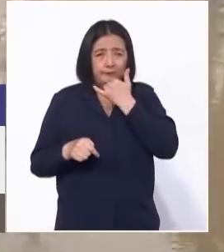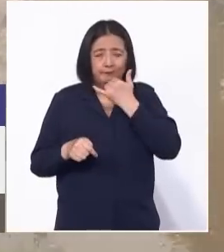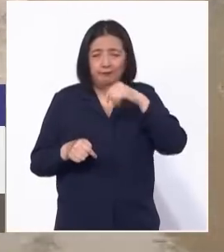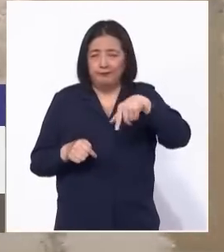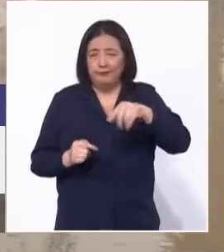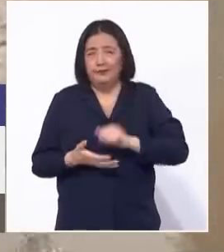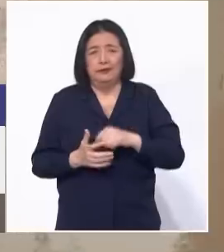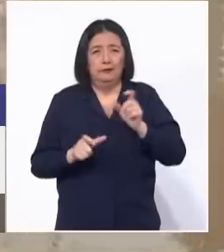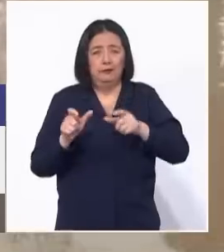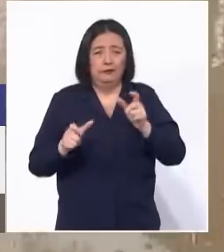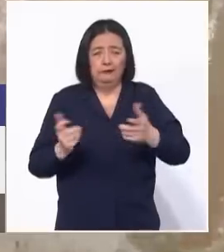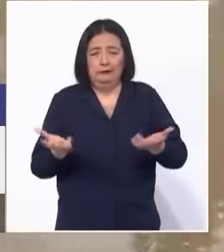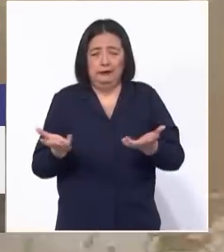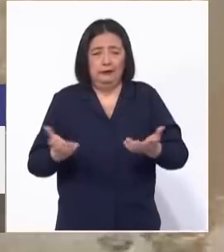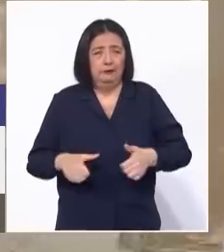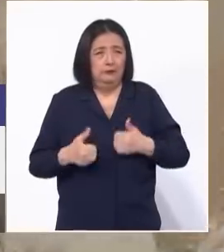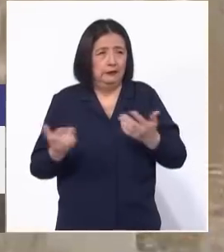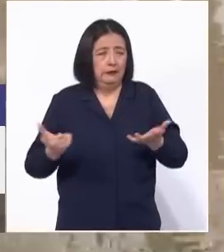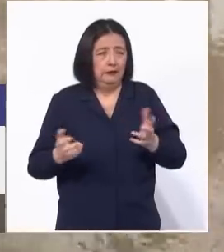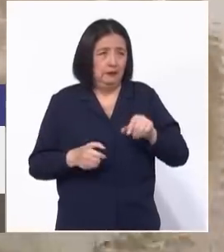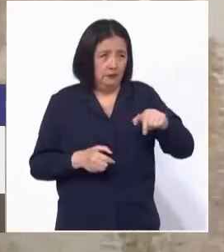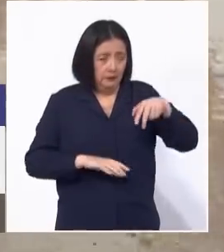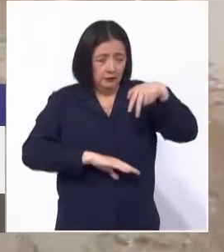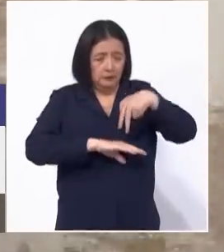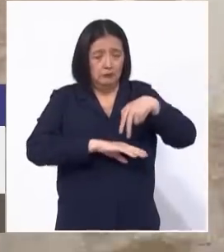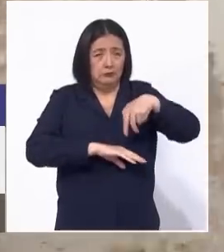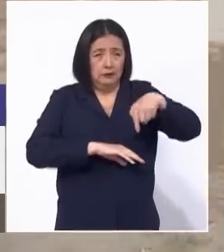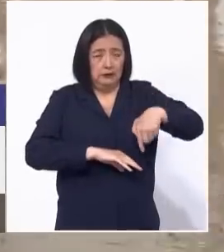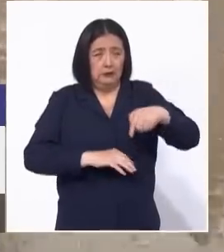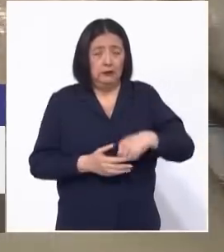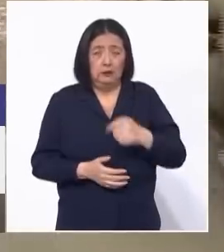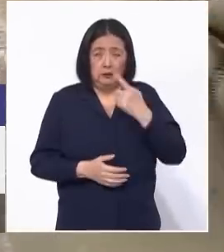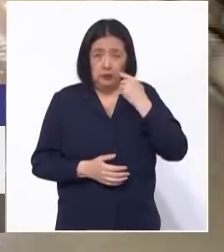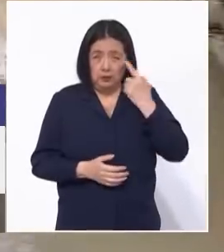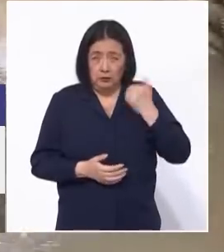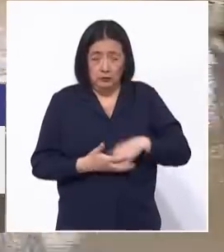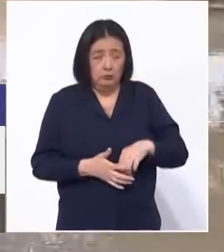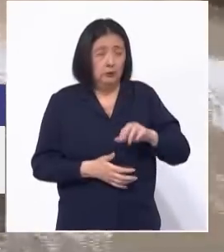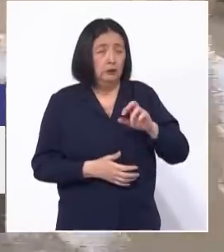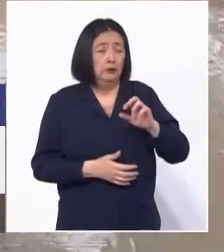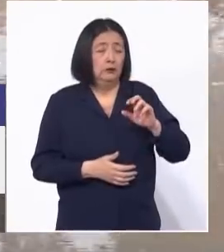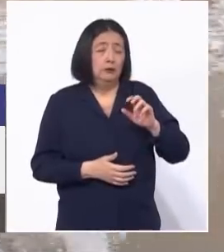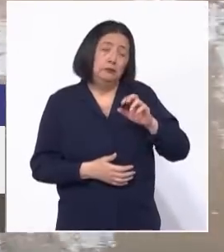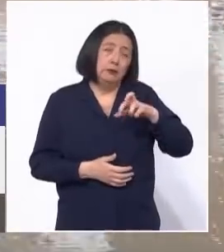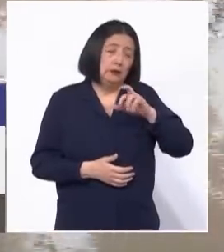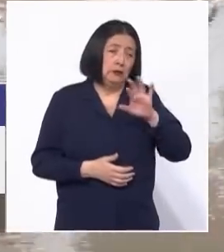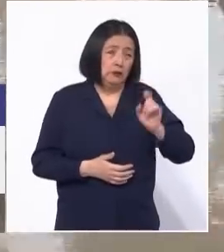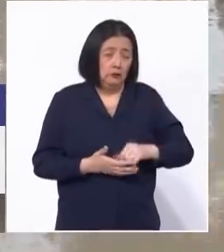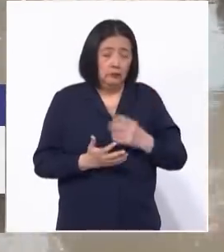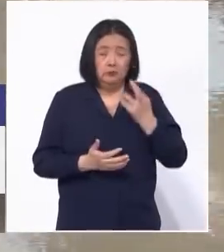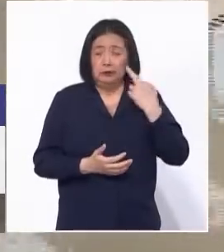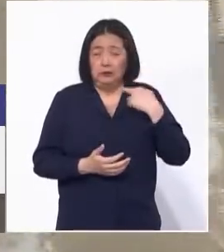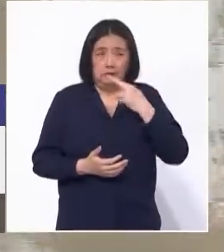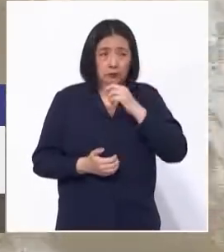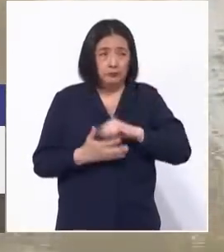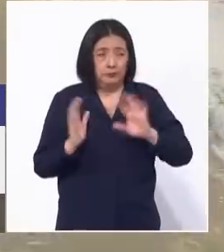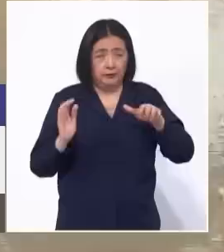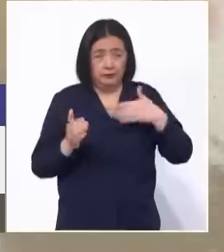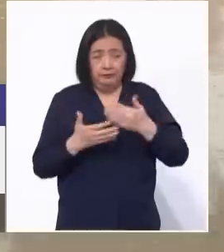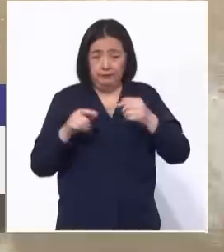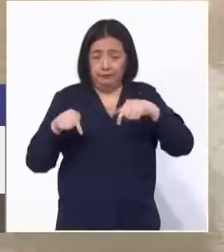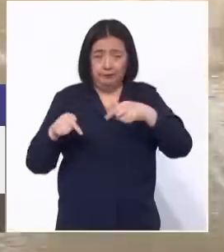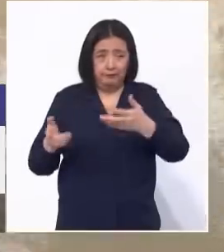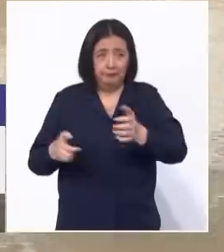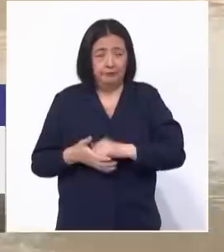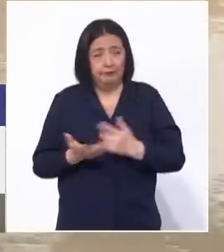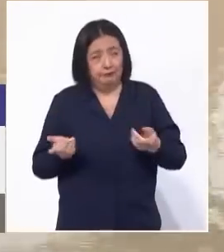los vecinos. Donde estamos parados normalmente es la zona donde el señor Pedro Chu en su restaurante Camino al Río atiende a quienes llegan a disfrutar